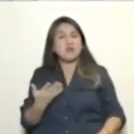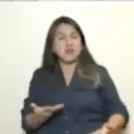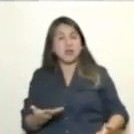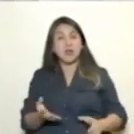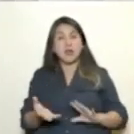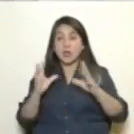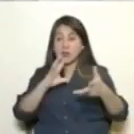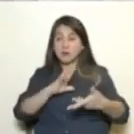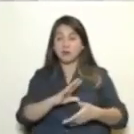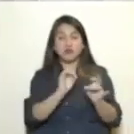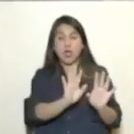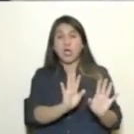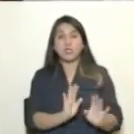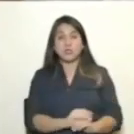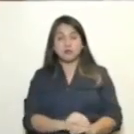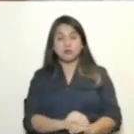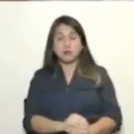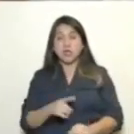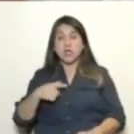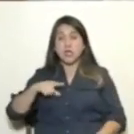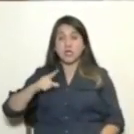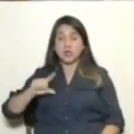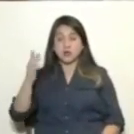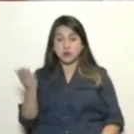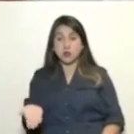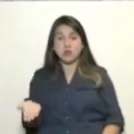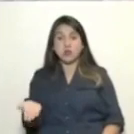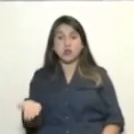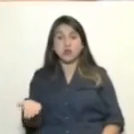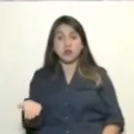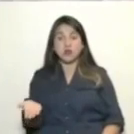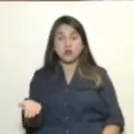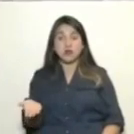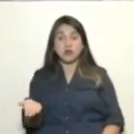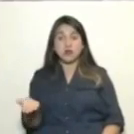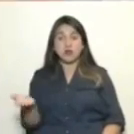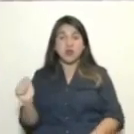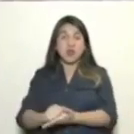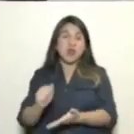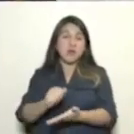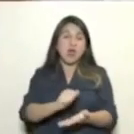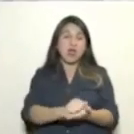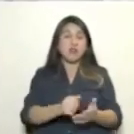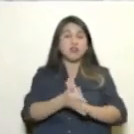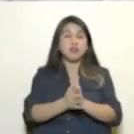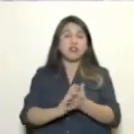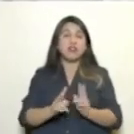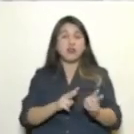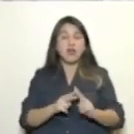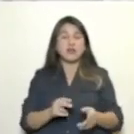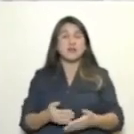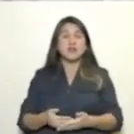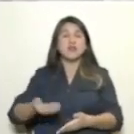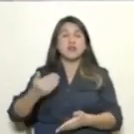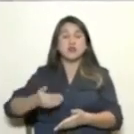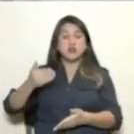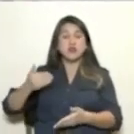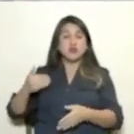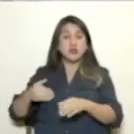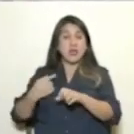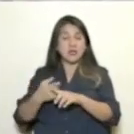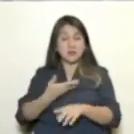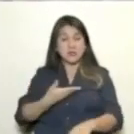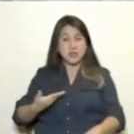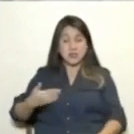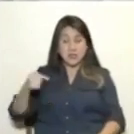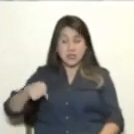el mundo como está. Acá está Estados Unidos renegando de todo lo que han hecho sus antecesores. Porque mire, esta